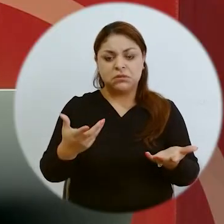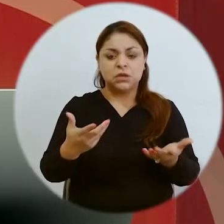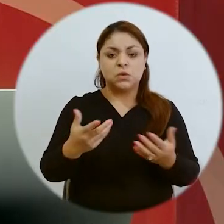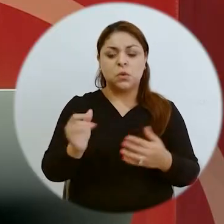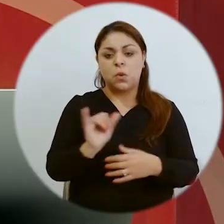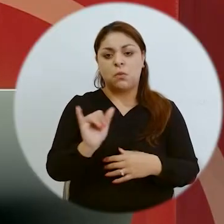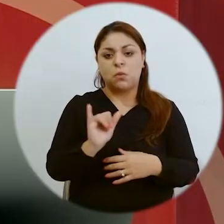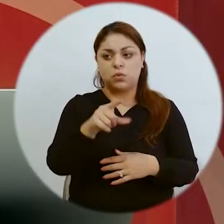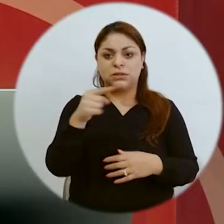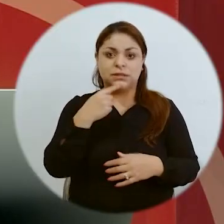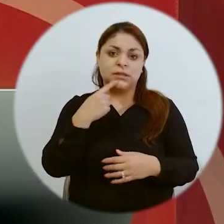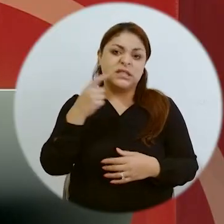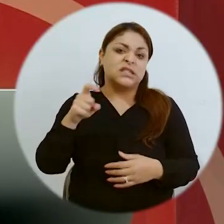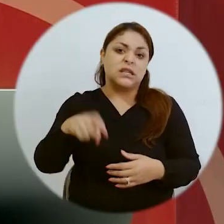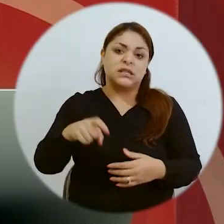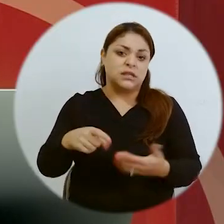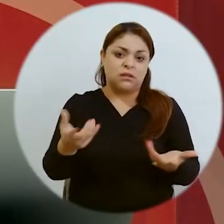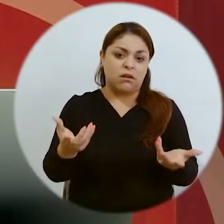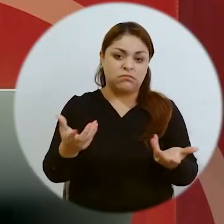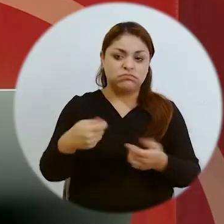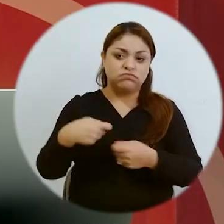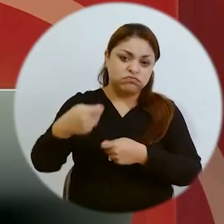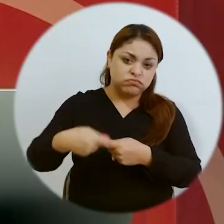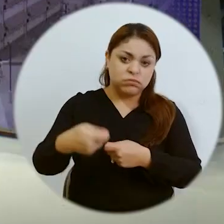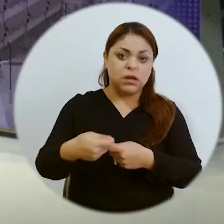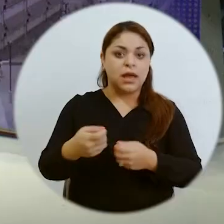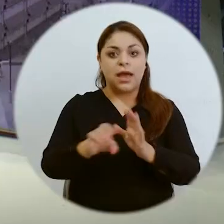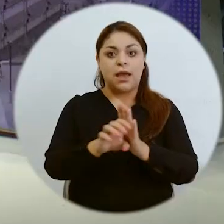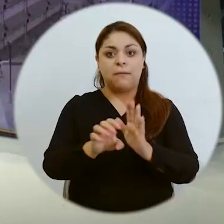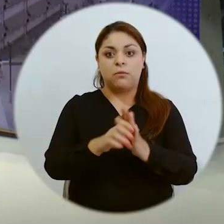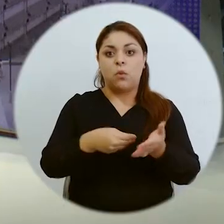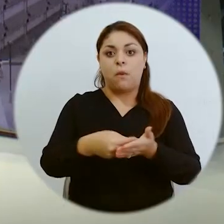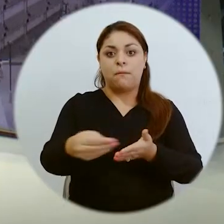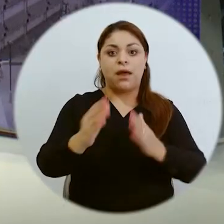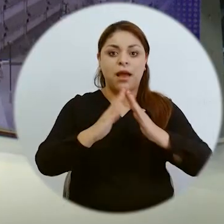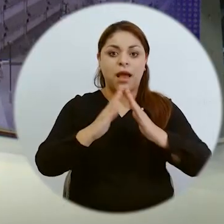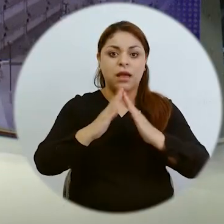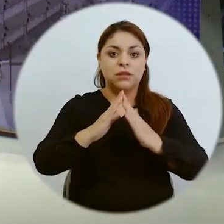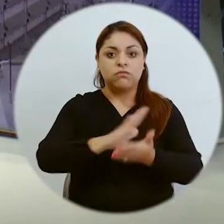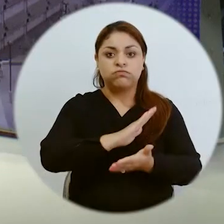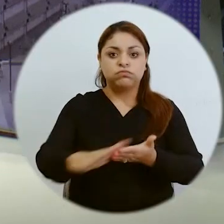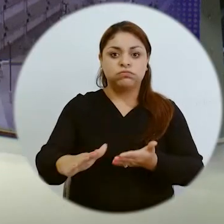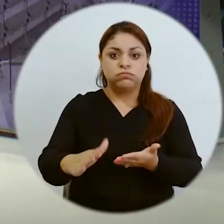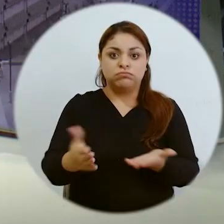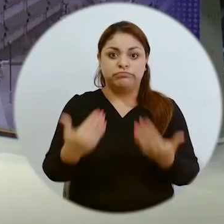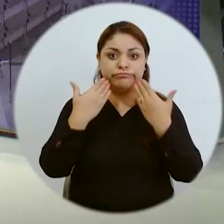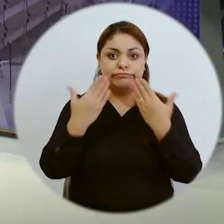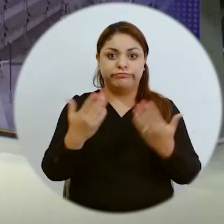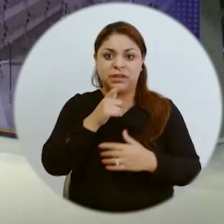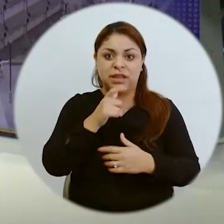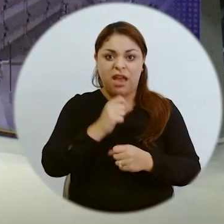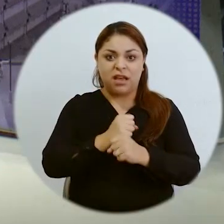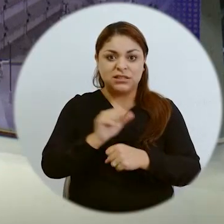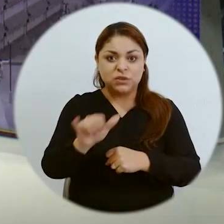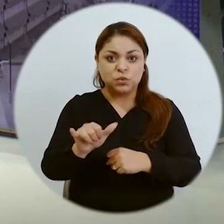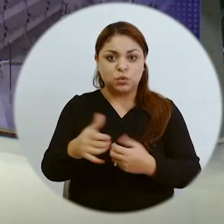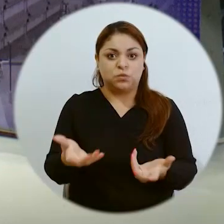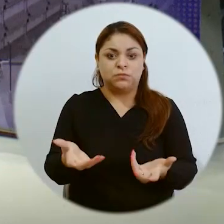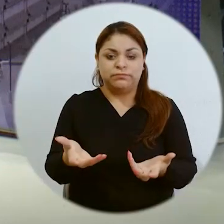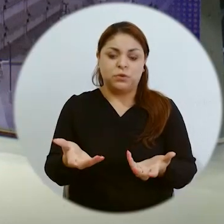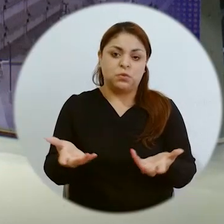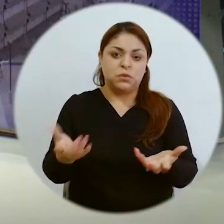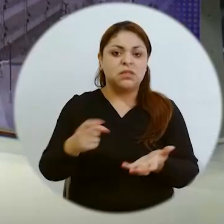esos números que usted menciona que es necesario. Comprar una casa de contado, no sé quién lo hace, ¿verdad? Pero esos casos es